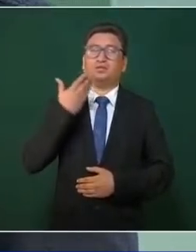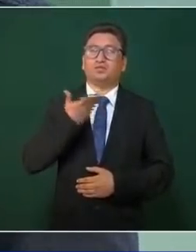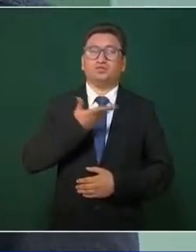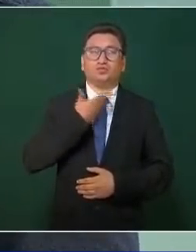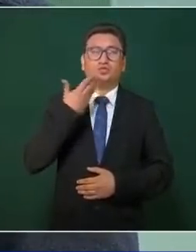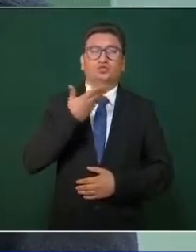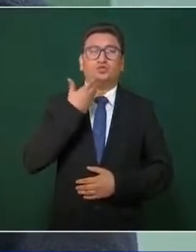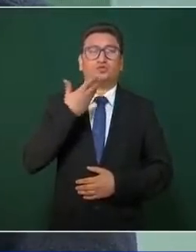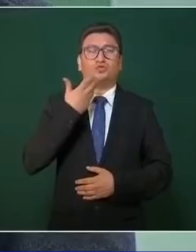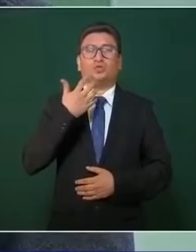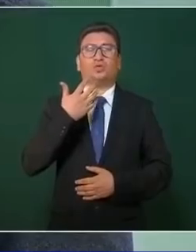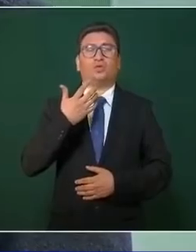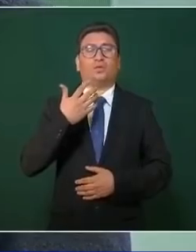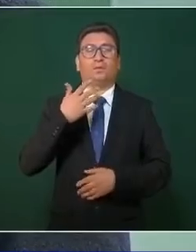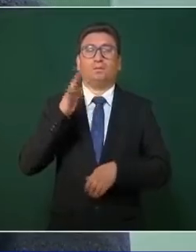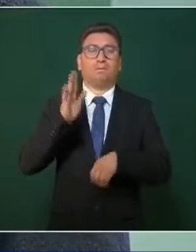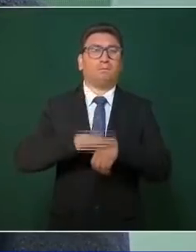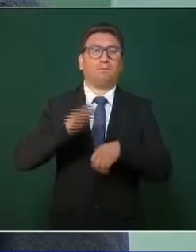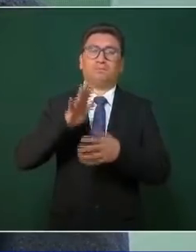prevalecía,